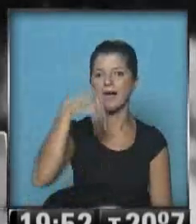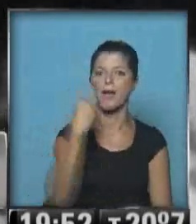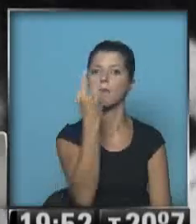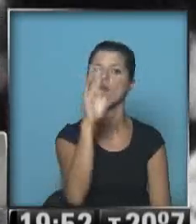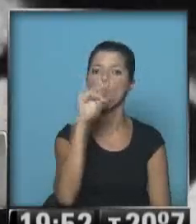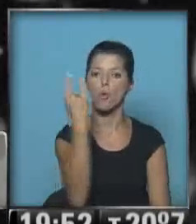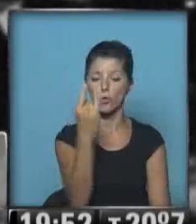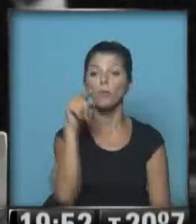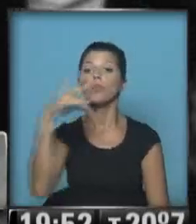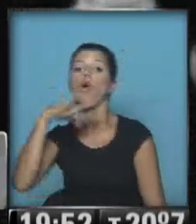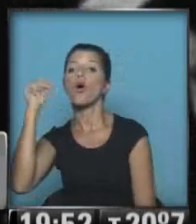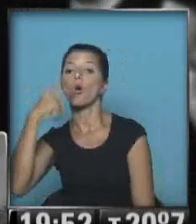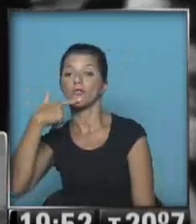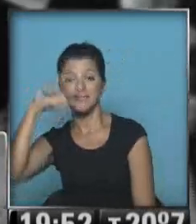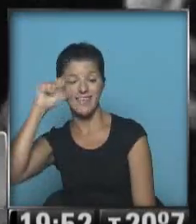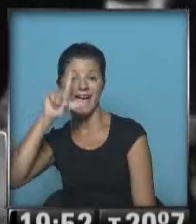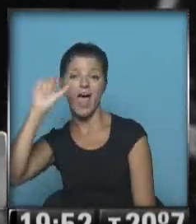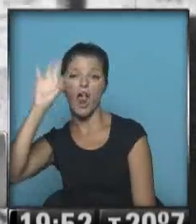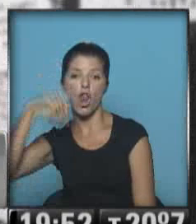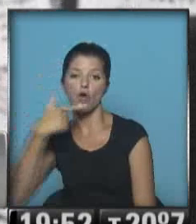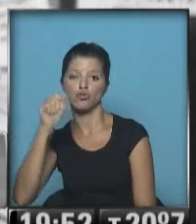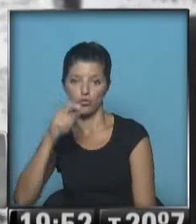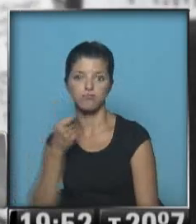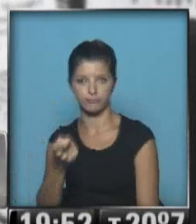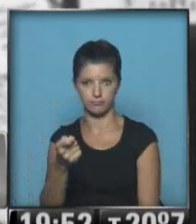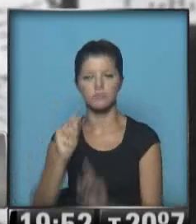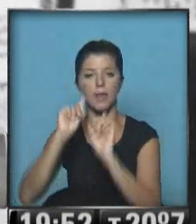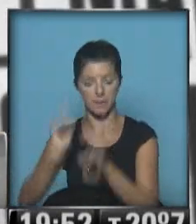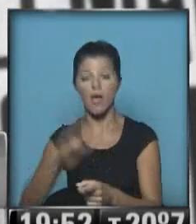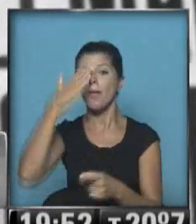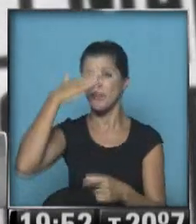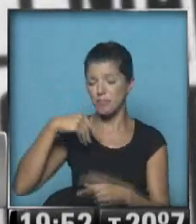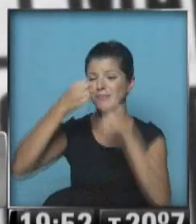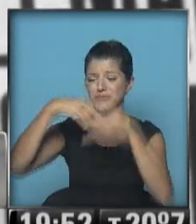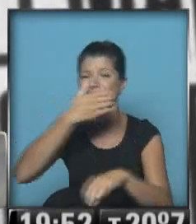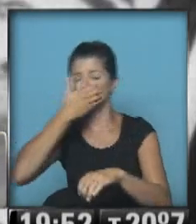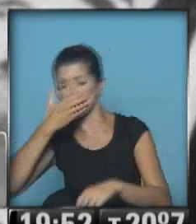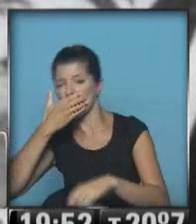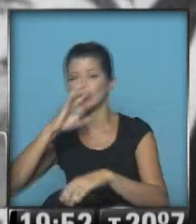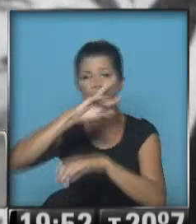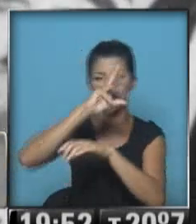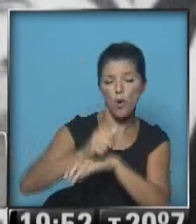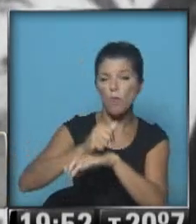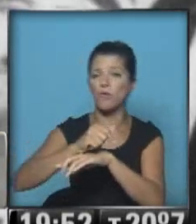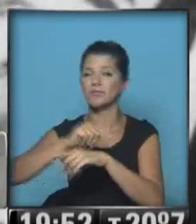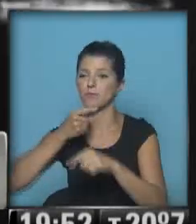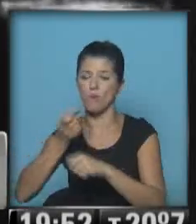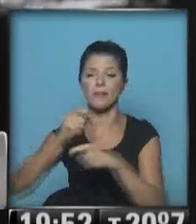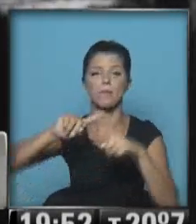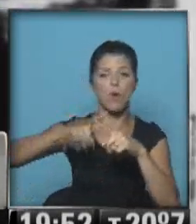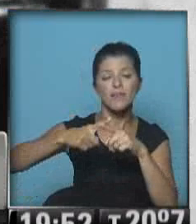Alonso prominente líder sindical fue asesinado siguieron los secuestros robos y asesinatos de políticos